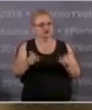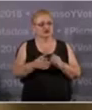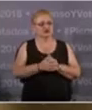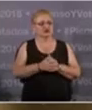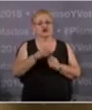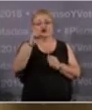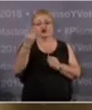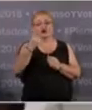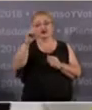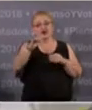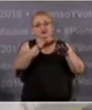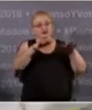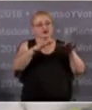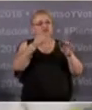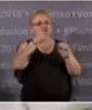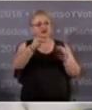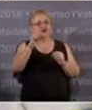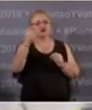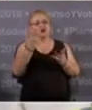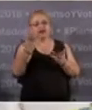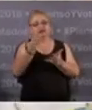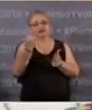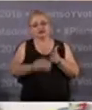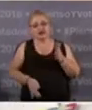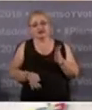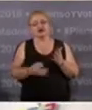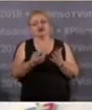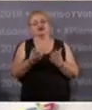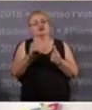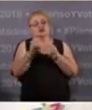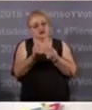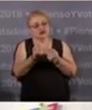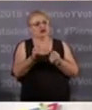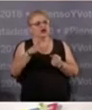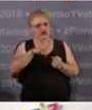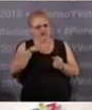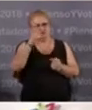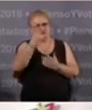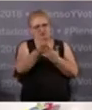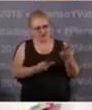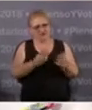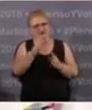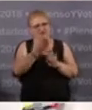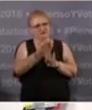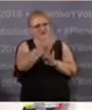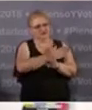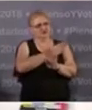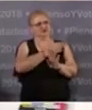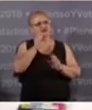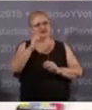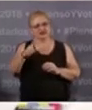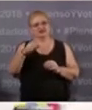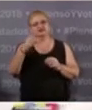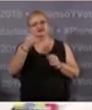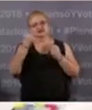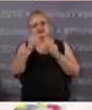que la plataforma ha planteado es lo que hace falta fortalecer. En el caso concreto de la prevención, hay un programa nacional de prevención, el Sistema Nacional de Seguridad